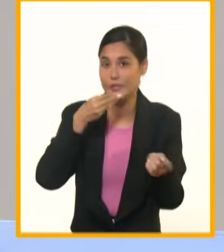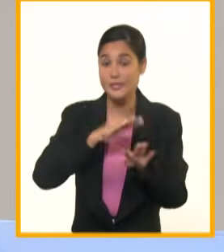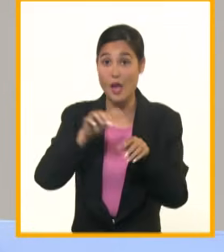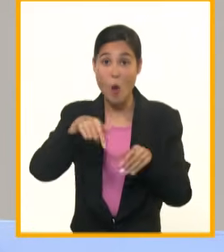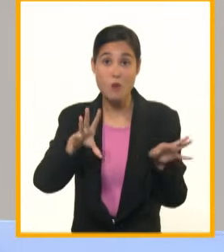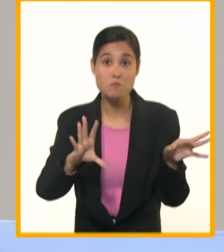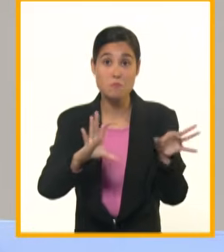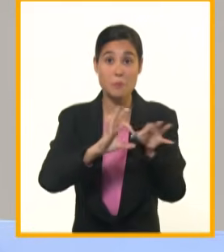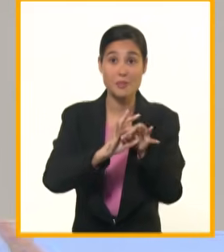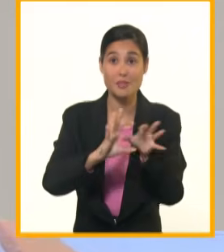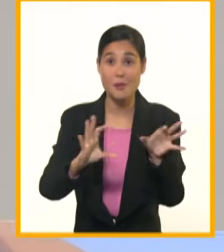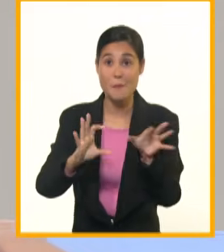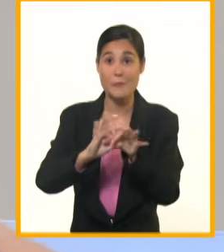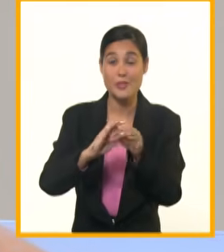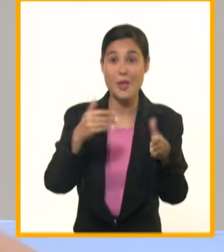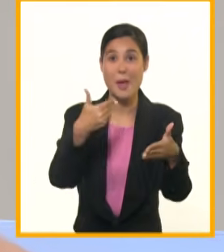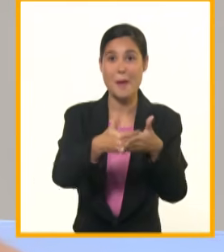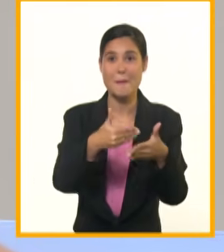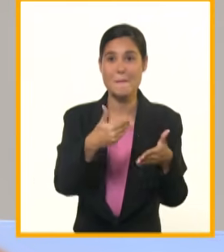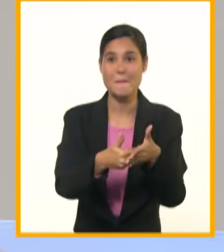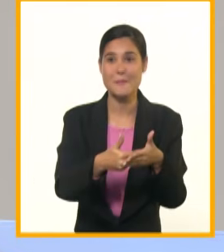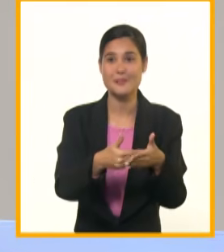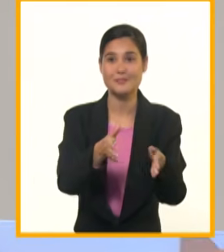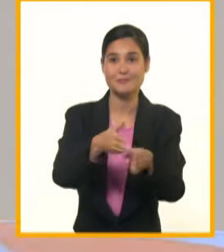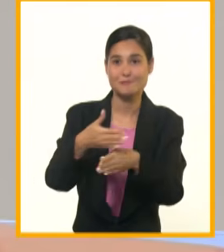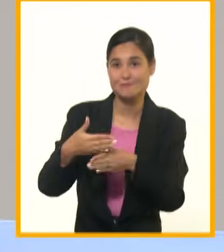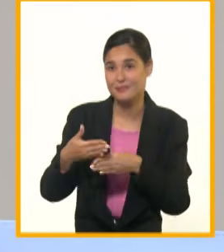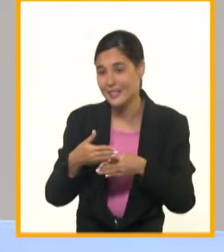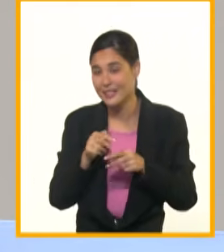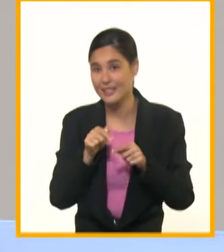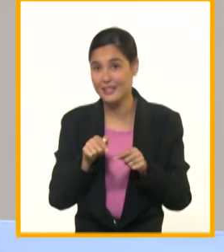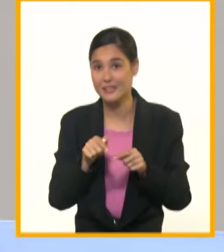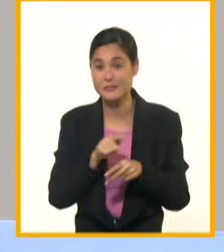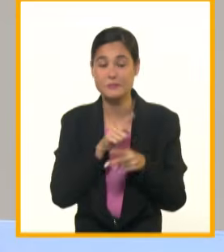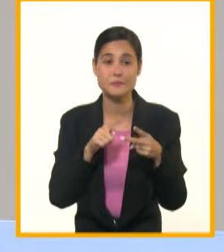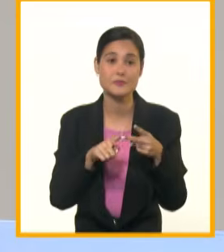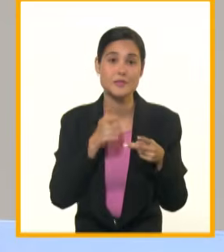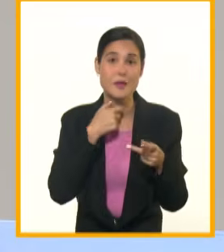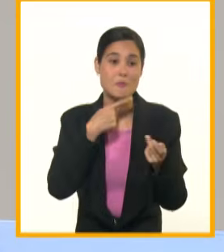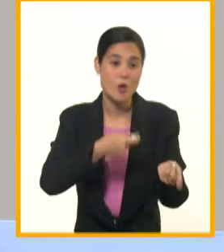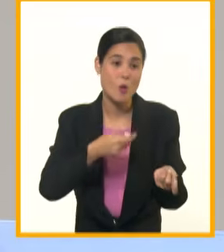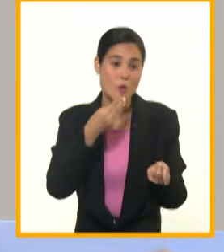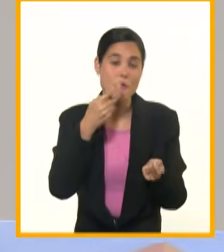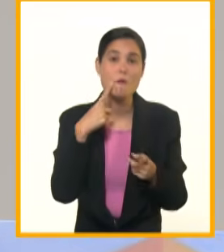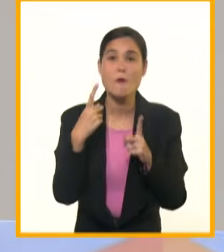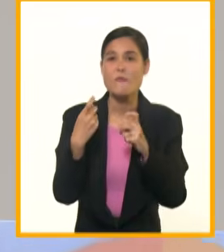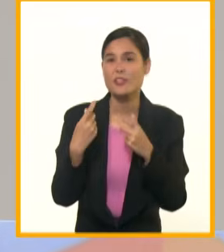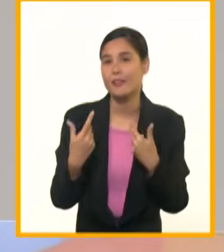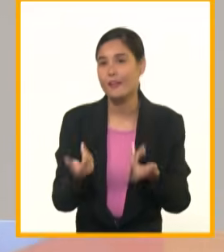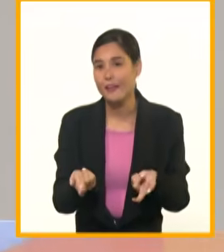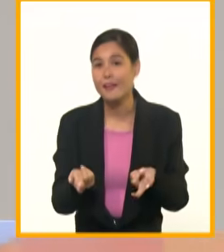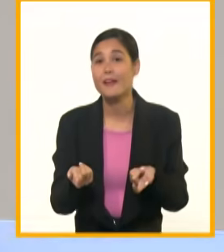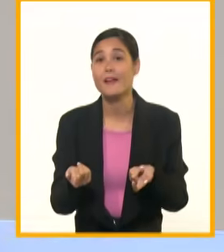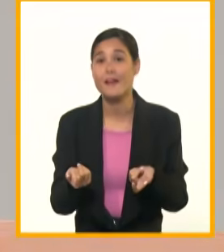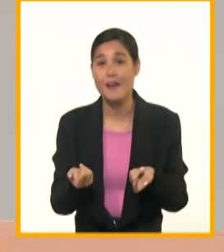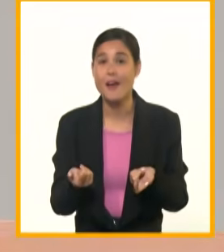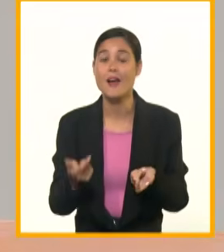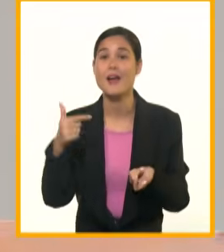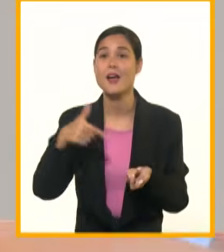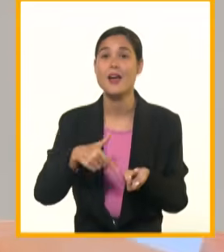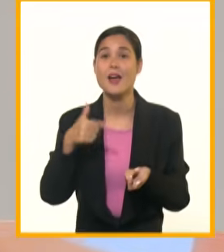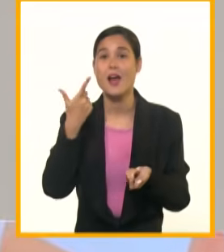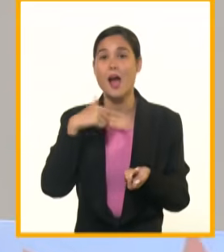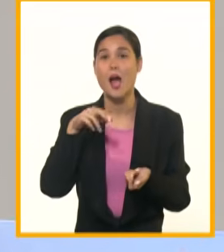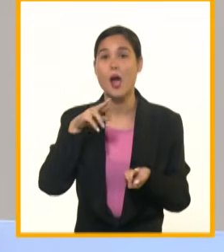todos los municipios con empresas agropecuarias. Nos faltaban solo 3 municipios, Jaruco, Bejucal y San Nicolás. Ya constituimos las